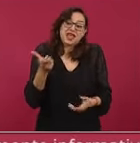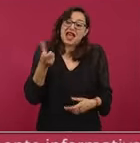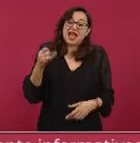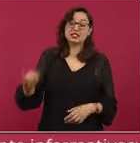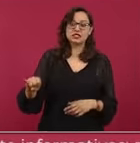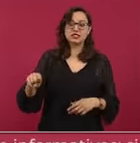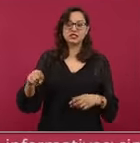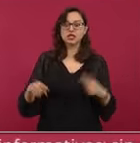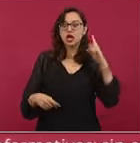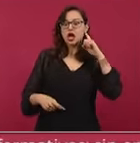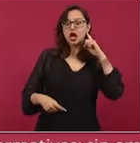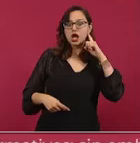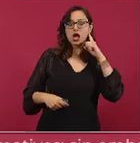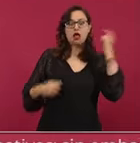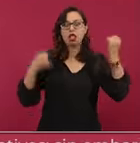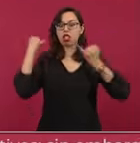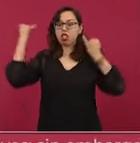inventan.